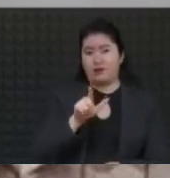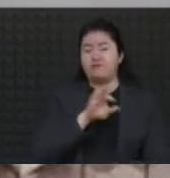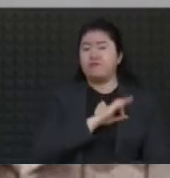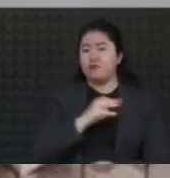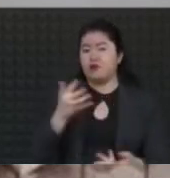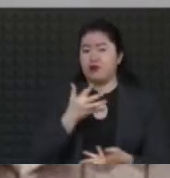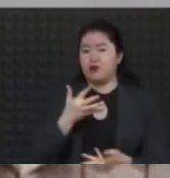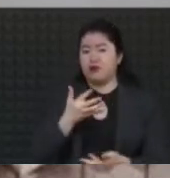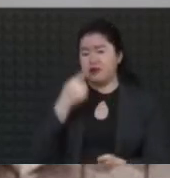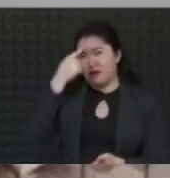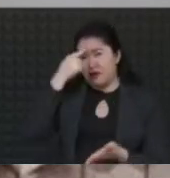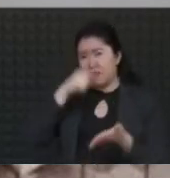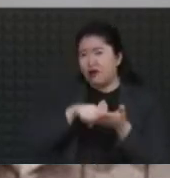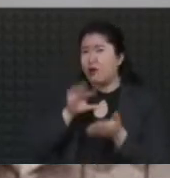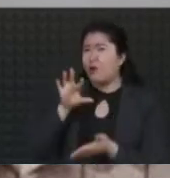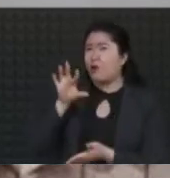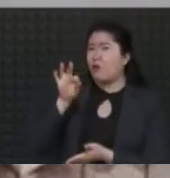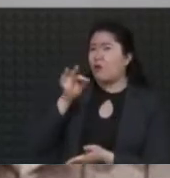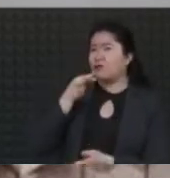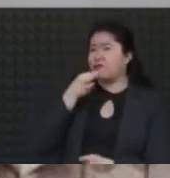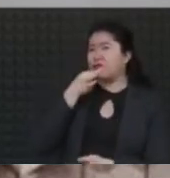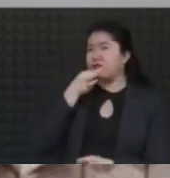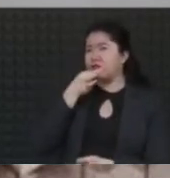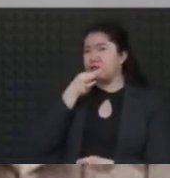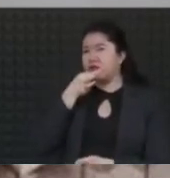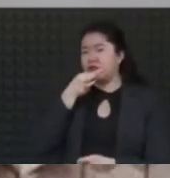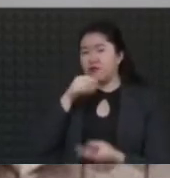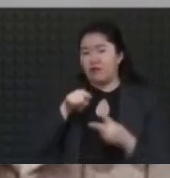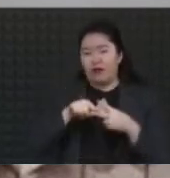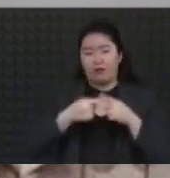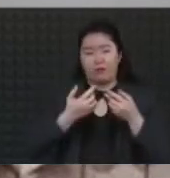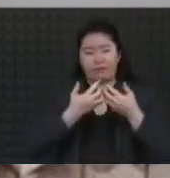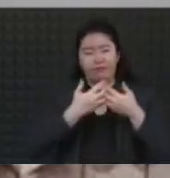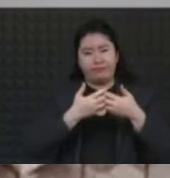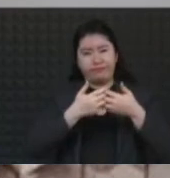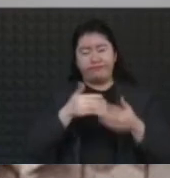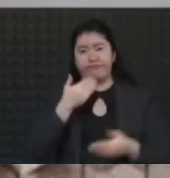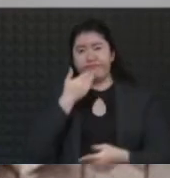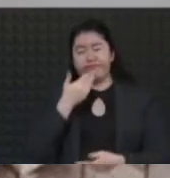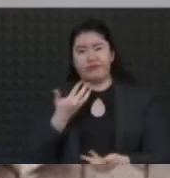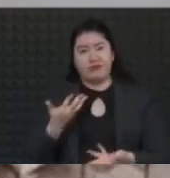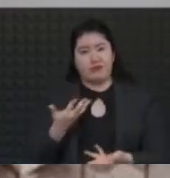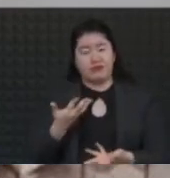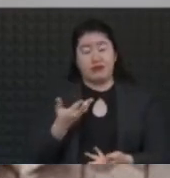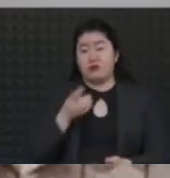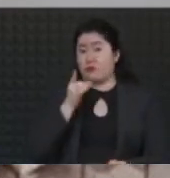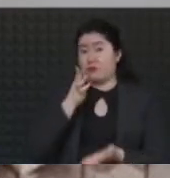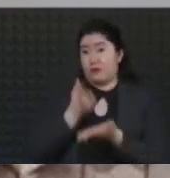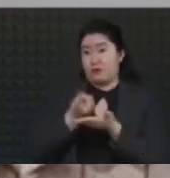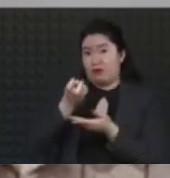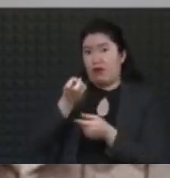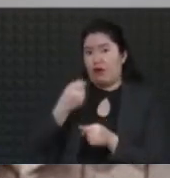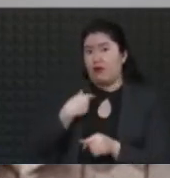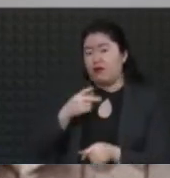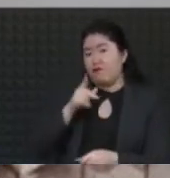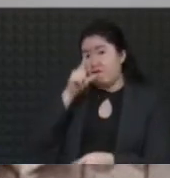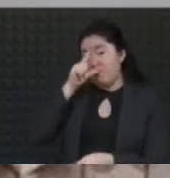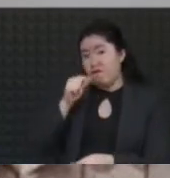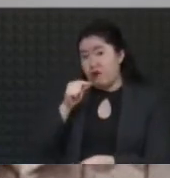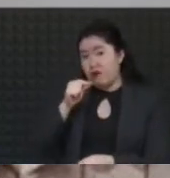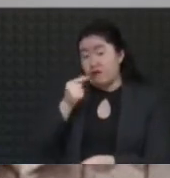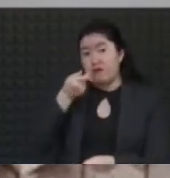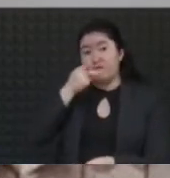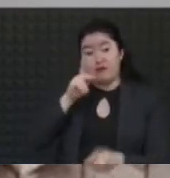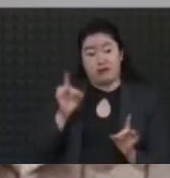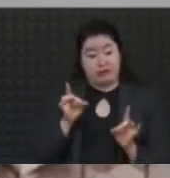operación. Fue la única y se está revisando ahora y tener un sistema de redundancia para que si vuelve a ocurrir una situación así, pues